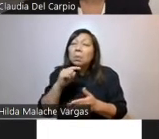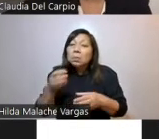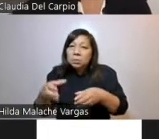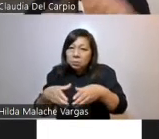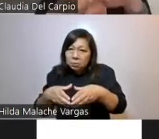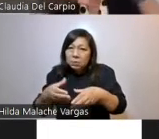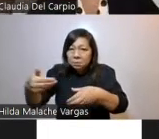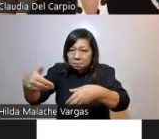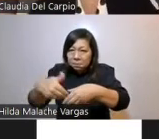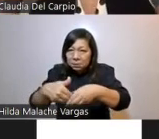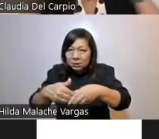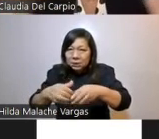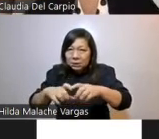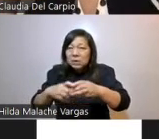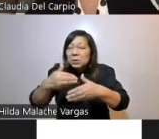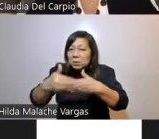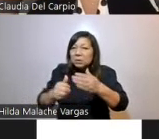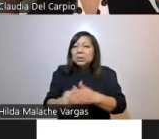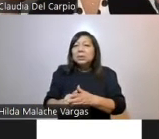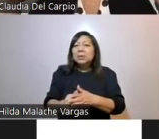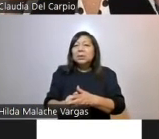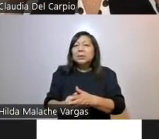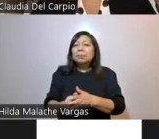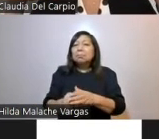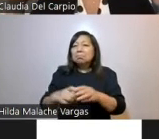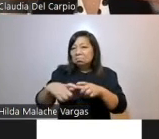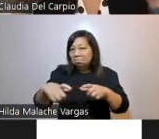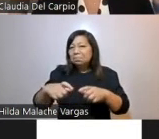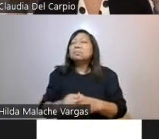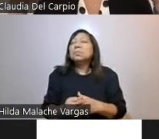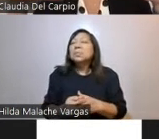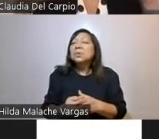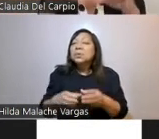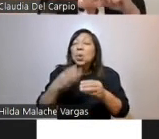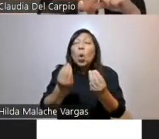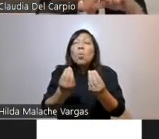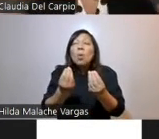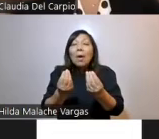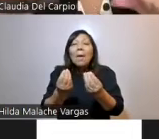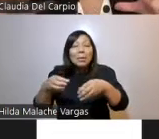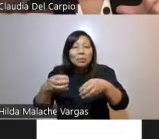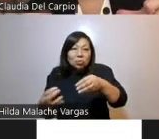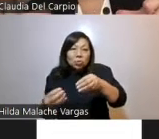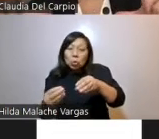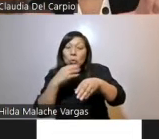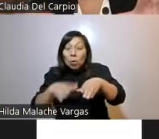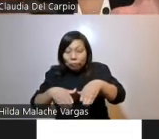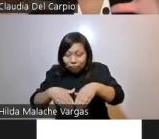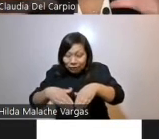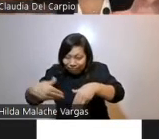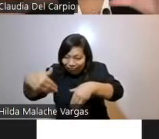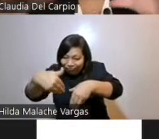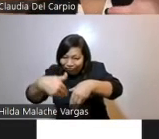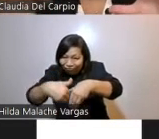ambos extremos y desenrollarlo, y nos queda una lámina de látex, que es una barrera para colocar sobre la vulva,